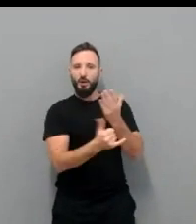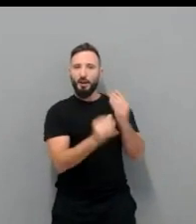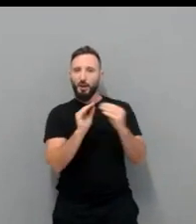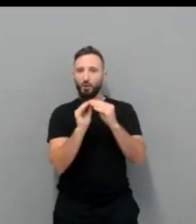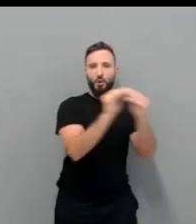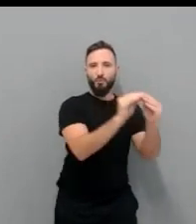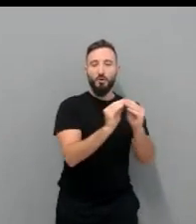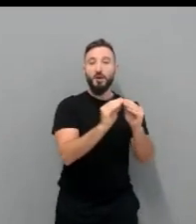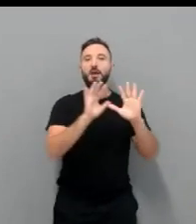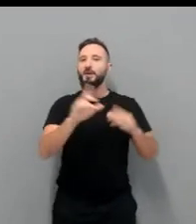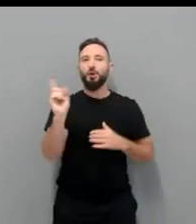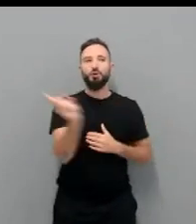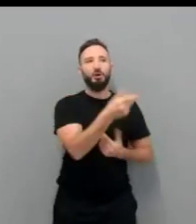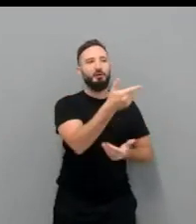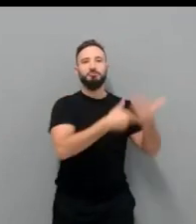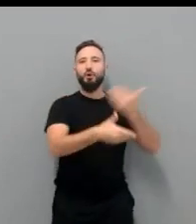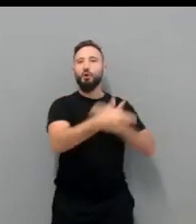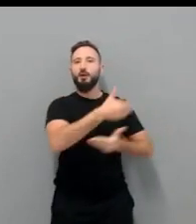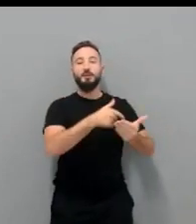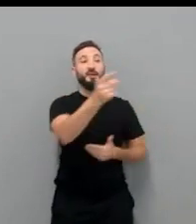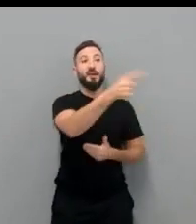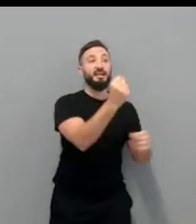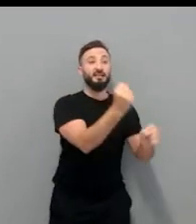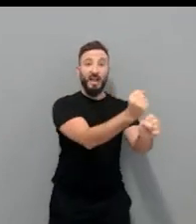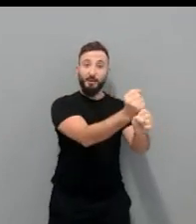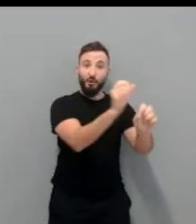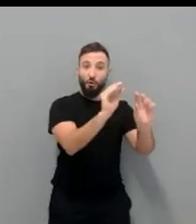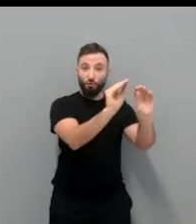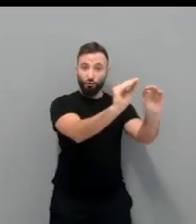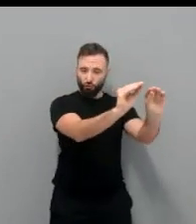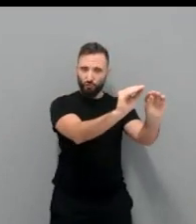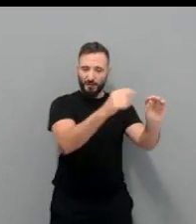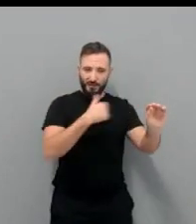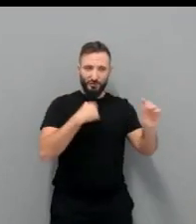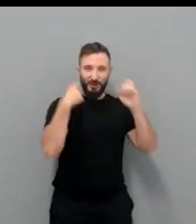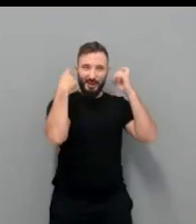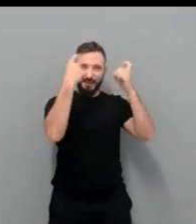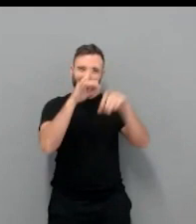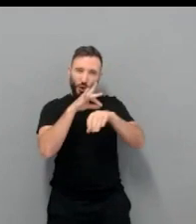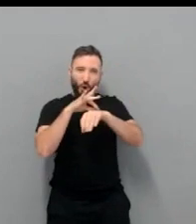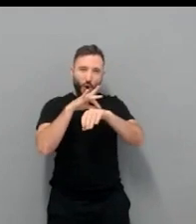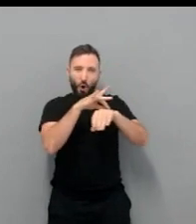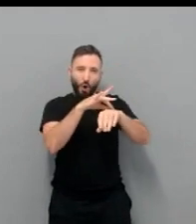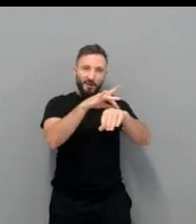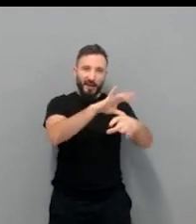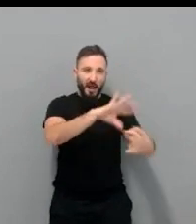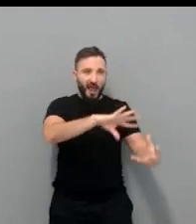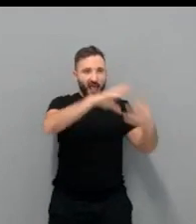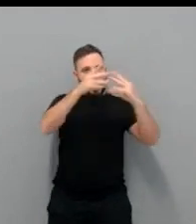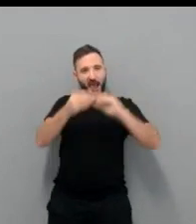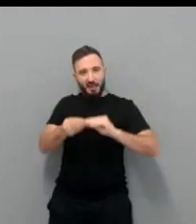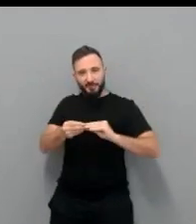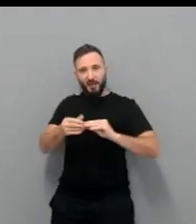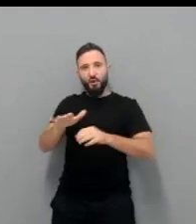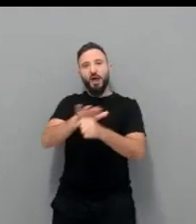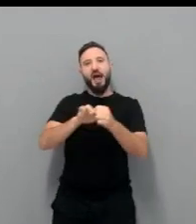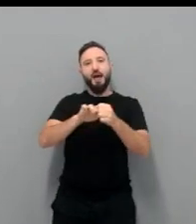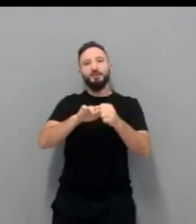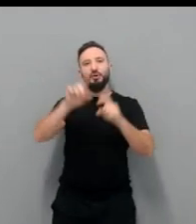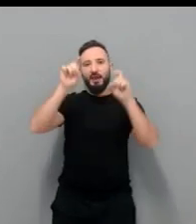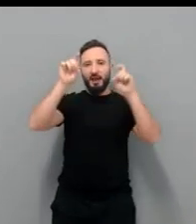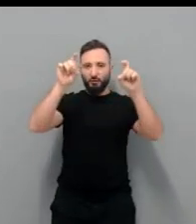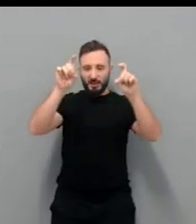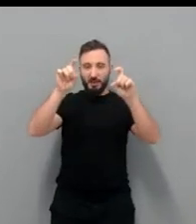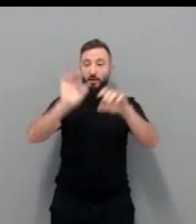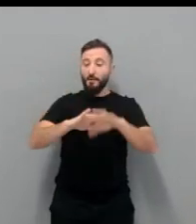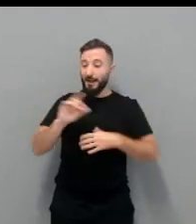entre todas. Y el trabajo que hacen ellas... intento orientarlo y adaptarlo al ámbito educativo para que